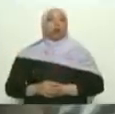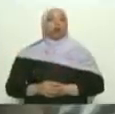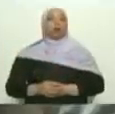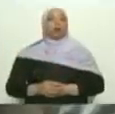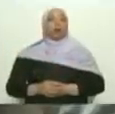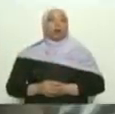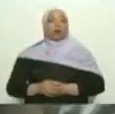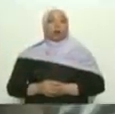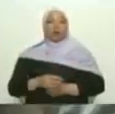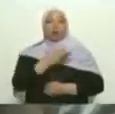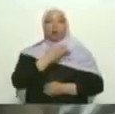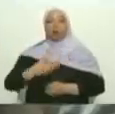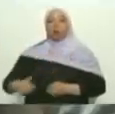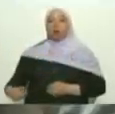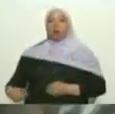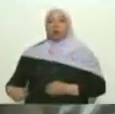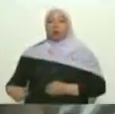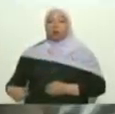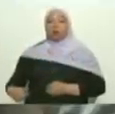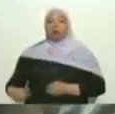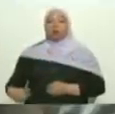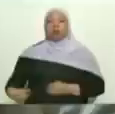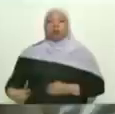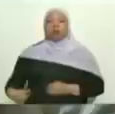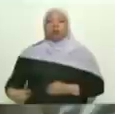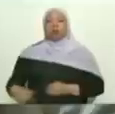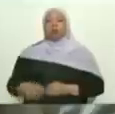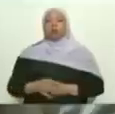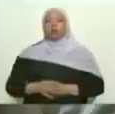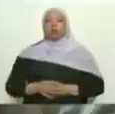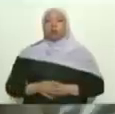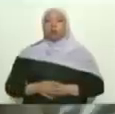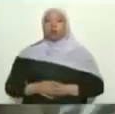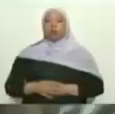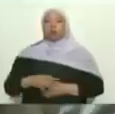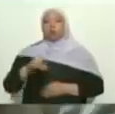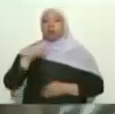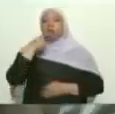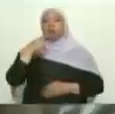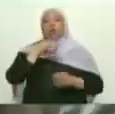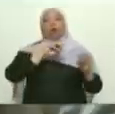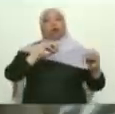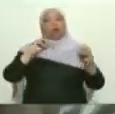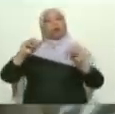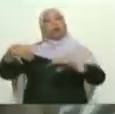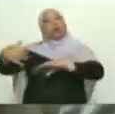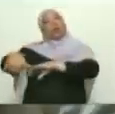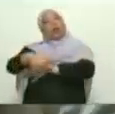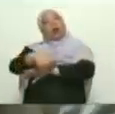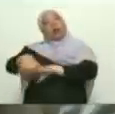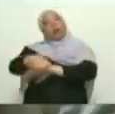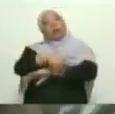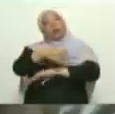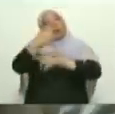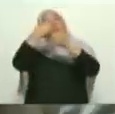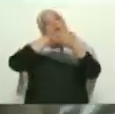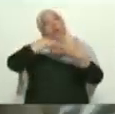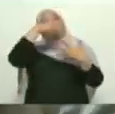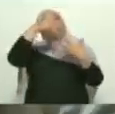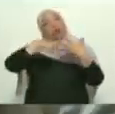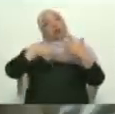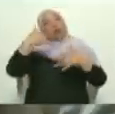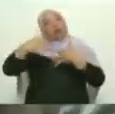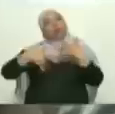Para ser presidente tienes que batirte con el pueblo, salir a las calles, presentar un proyecto de